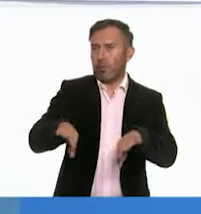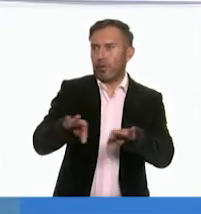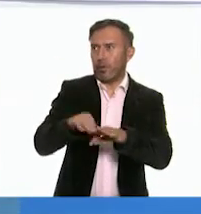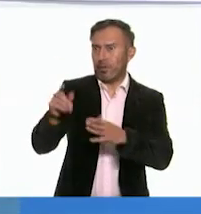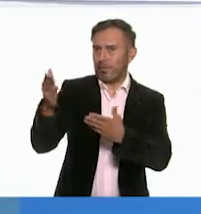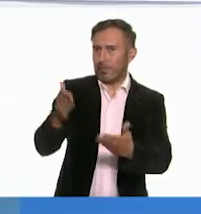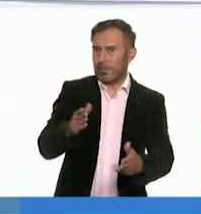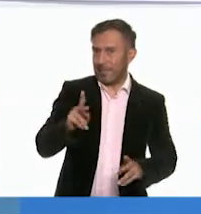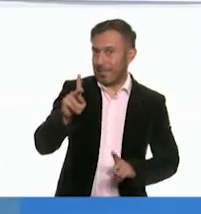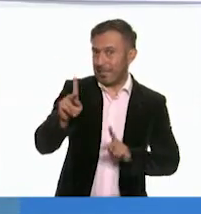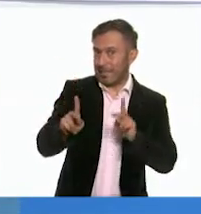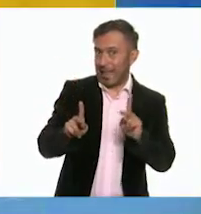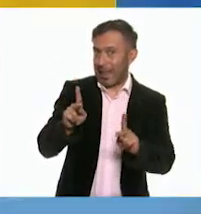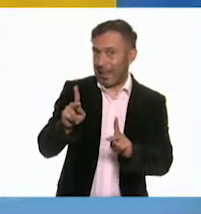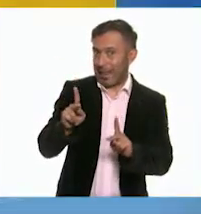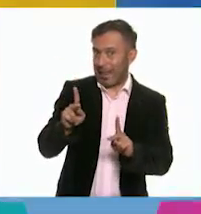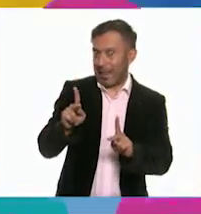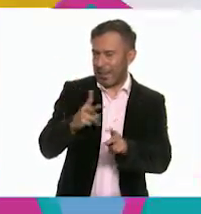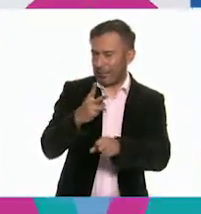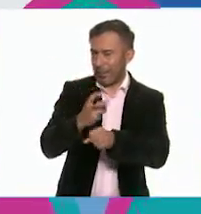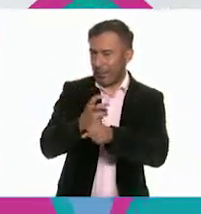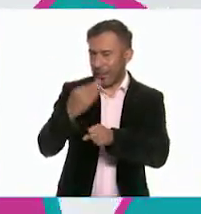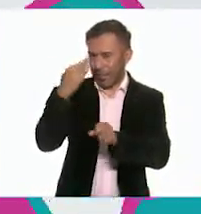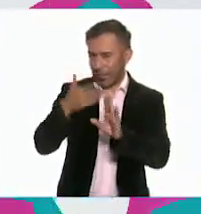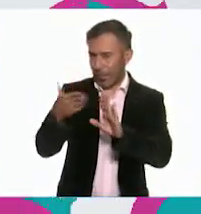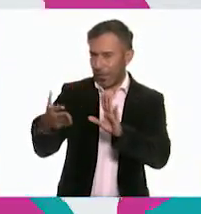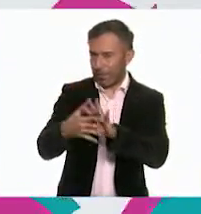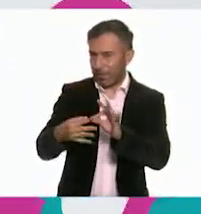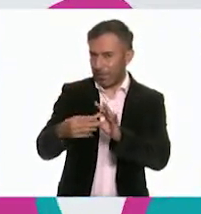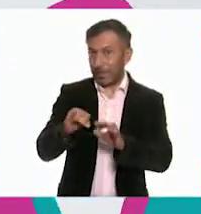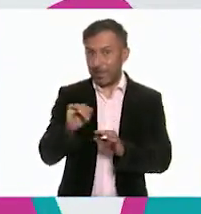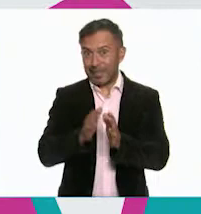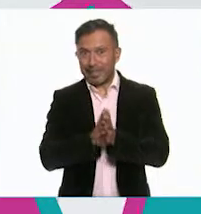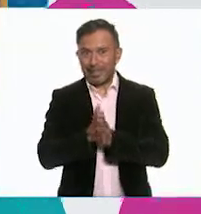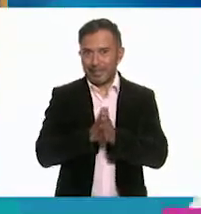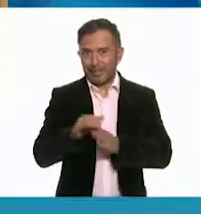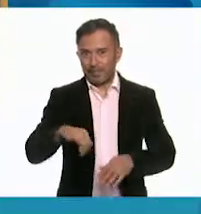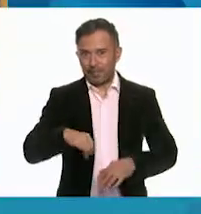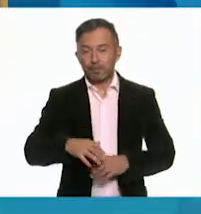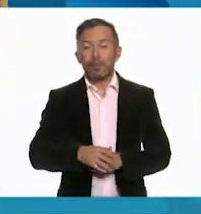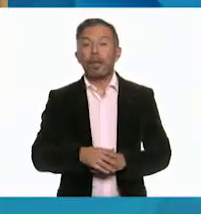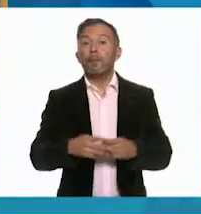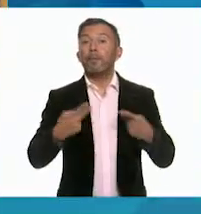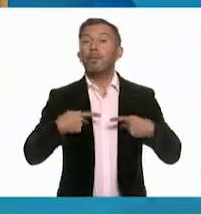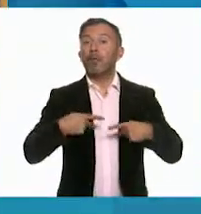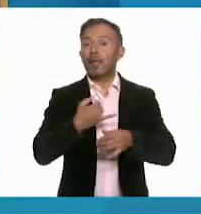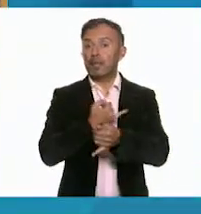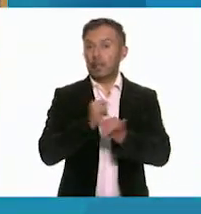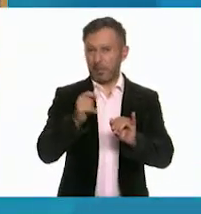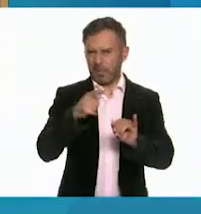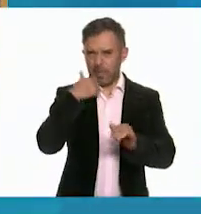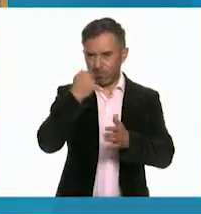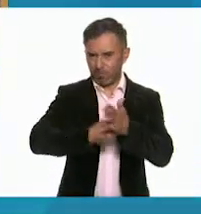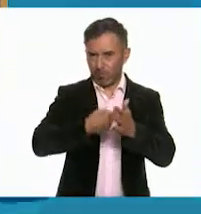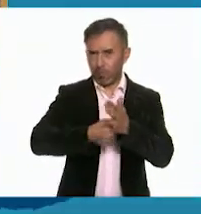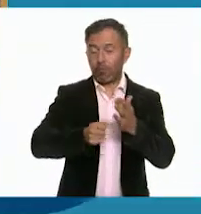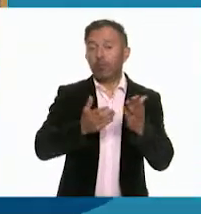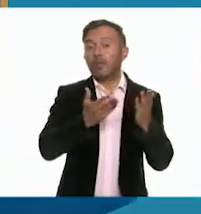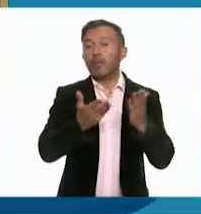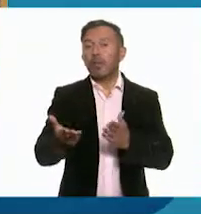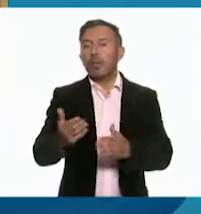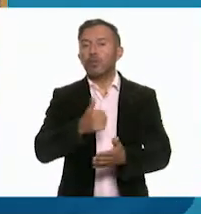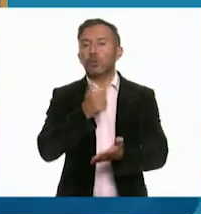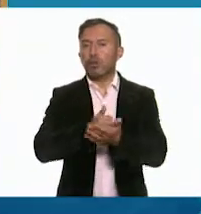segunda etapa. Sí, esperemos con ansias. Los insurgentes llegaron a la ciudad de Toluca. Para ese